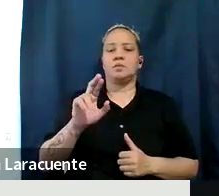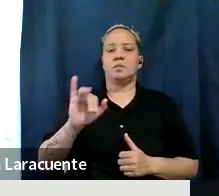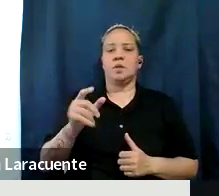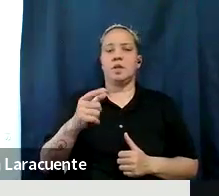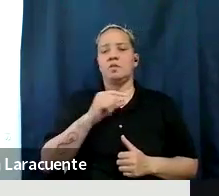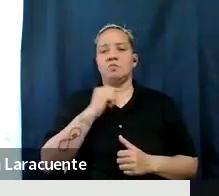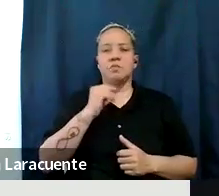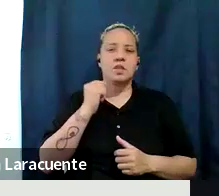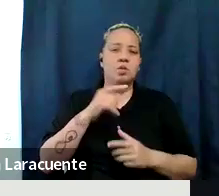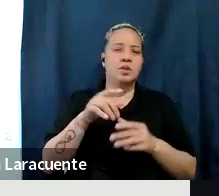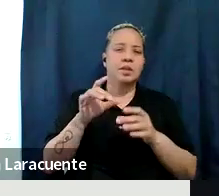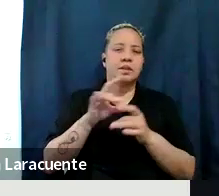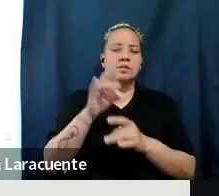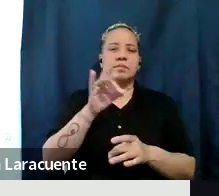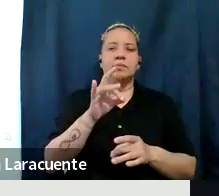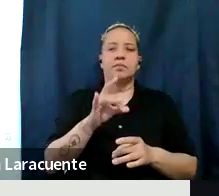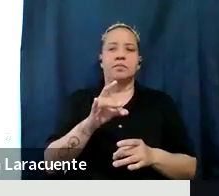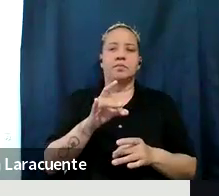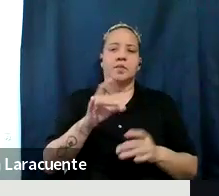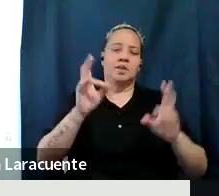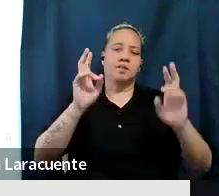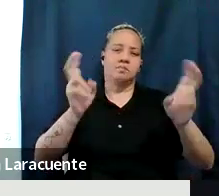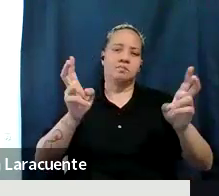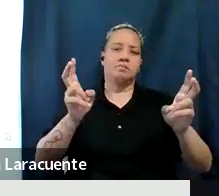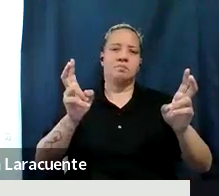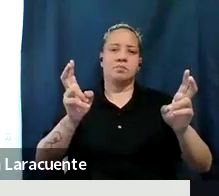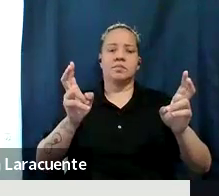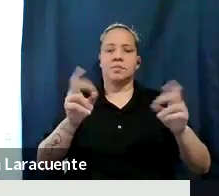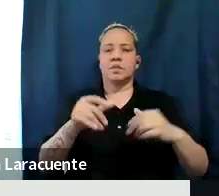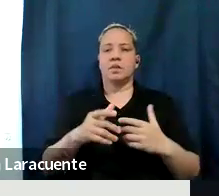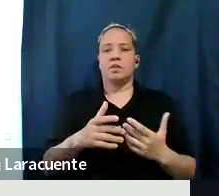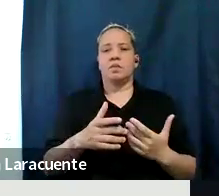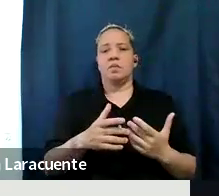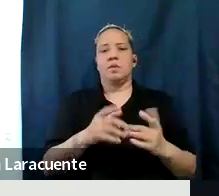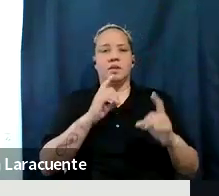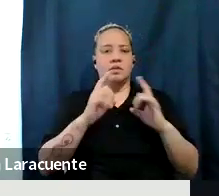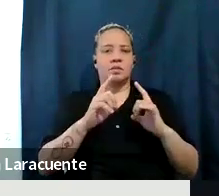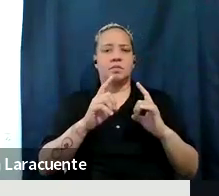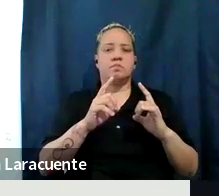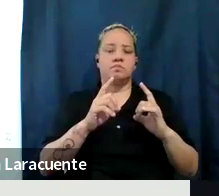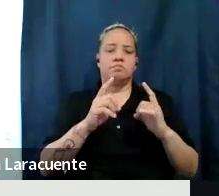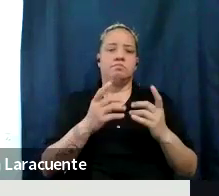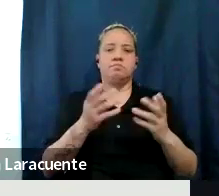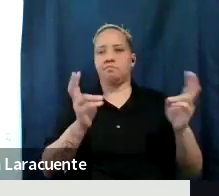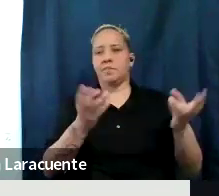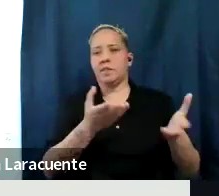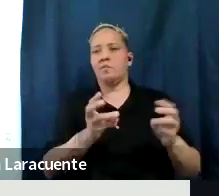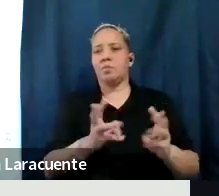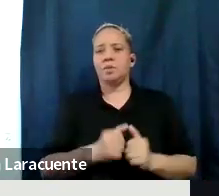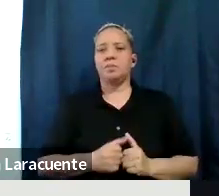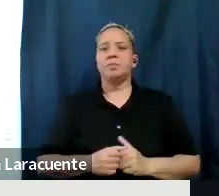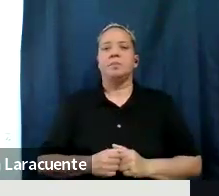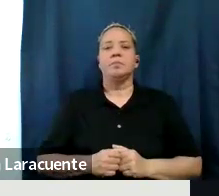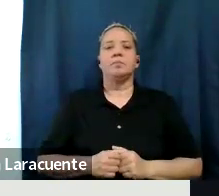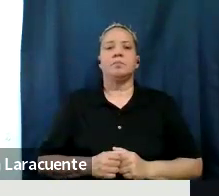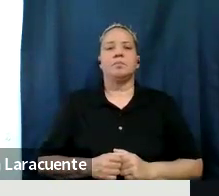por eso Negro Muñoz titula esta entrevista Hablando con Juan Ramón Jiménez, sacerdote del espíritu.